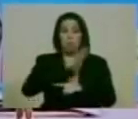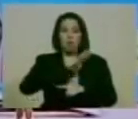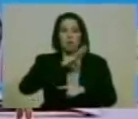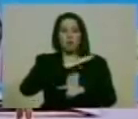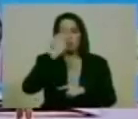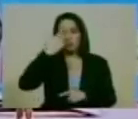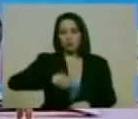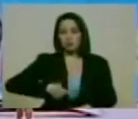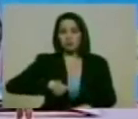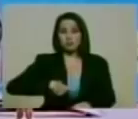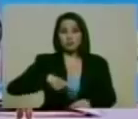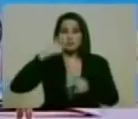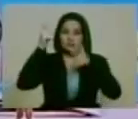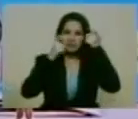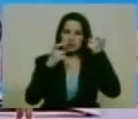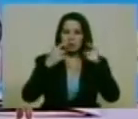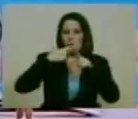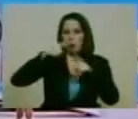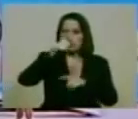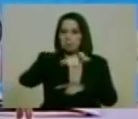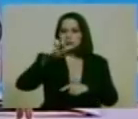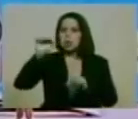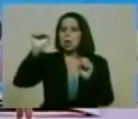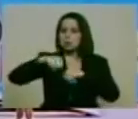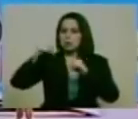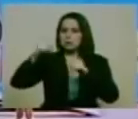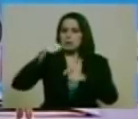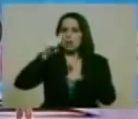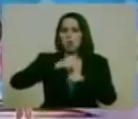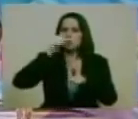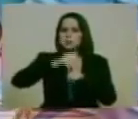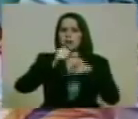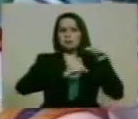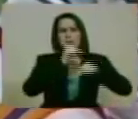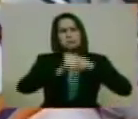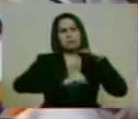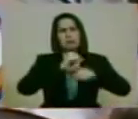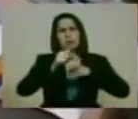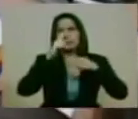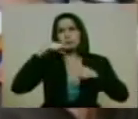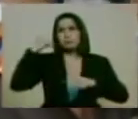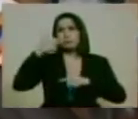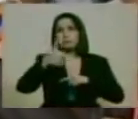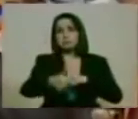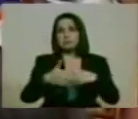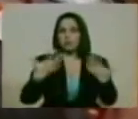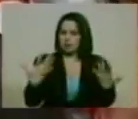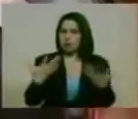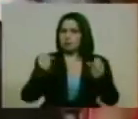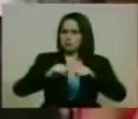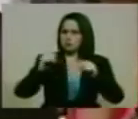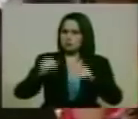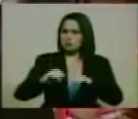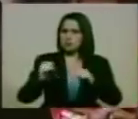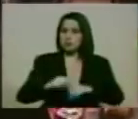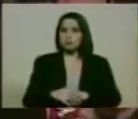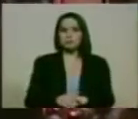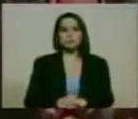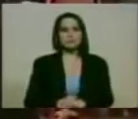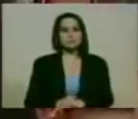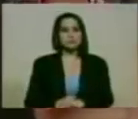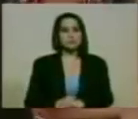Muchos otros lucharon durante siglos. Sí, muchos lucharon